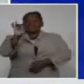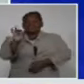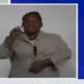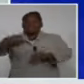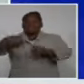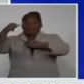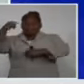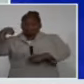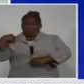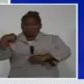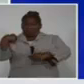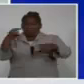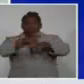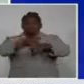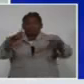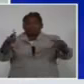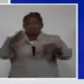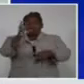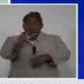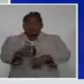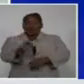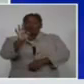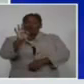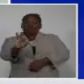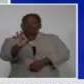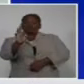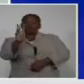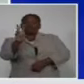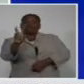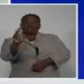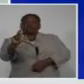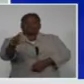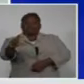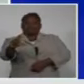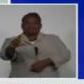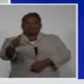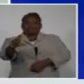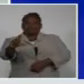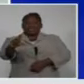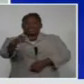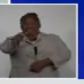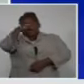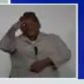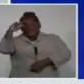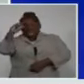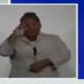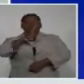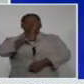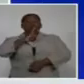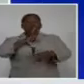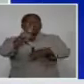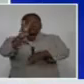número, 8 en Santa Clara, en Zagualagrande 3, en Santo Domingo y Manicaragua